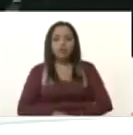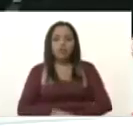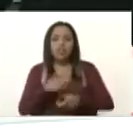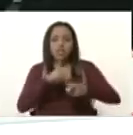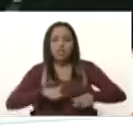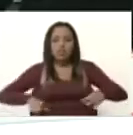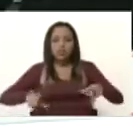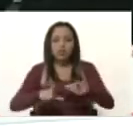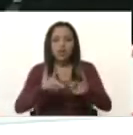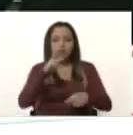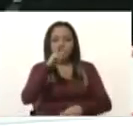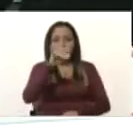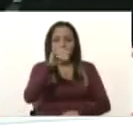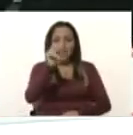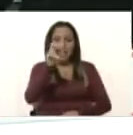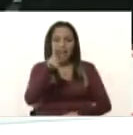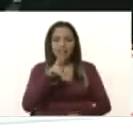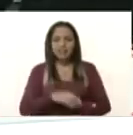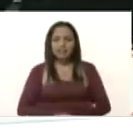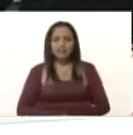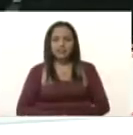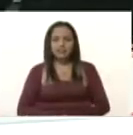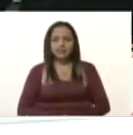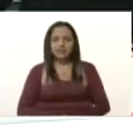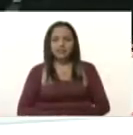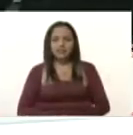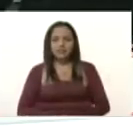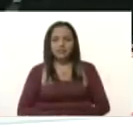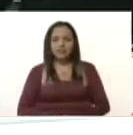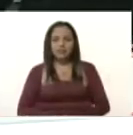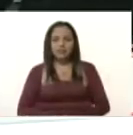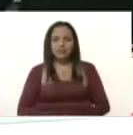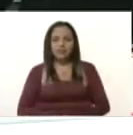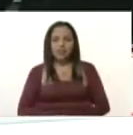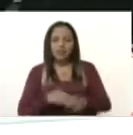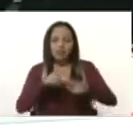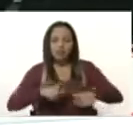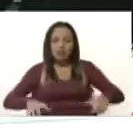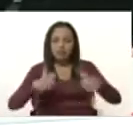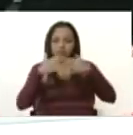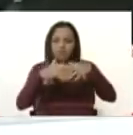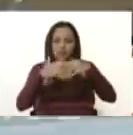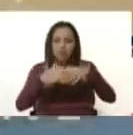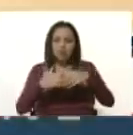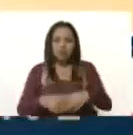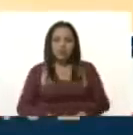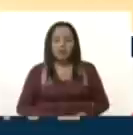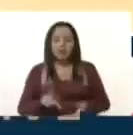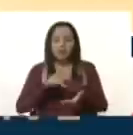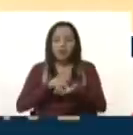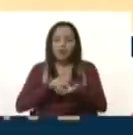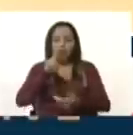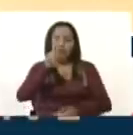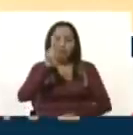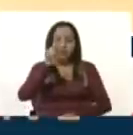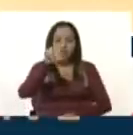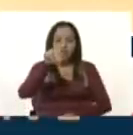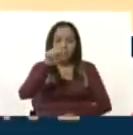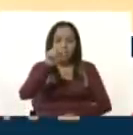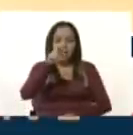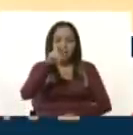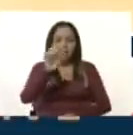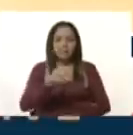Manuel Piar, Manuel Carlos Piar, zona industrial de Matanzas, parroquia Unare, municipio